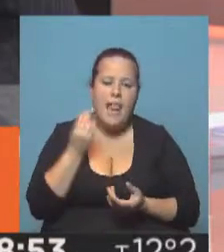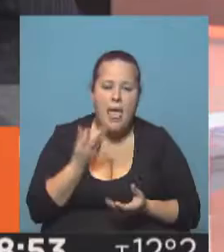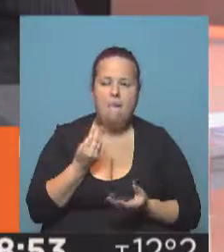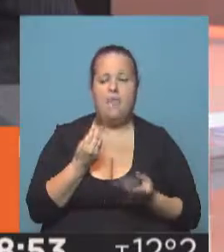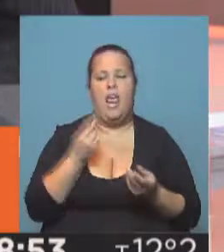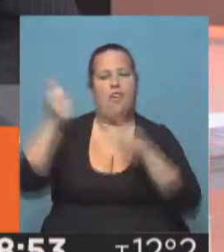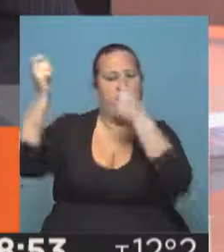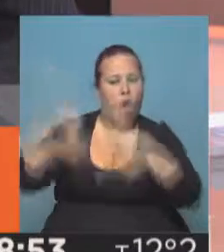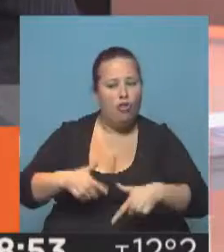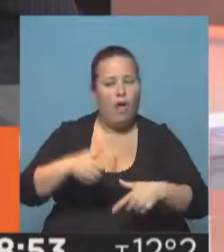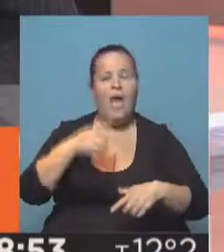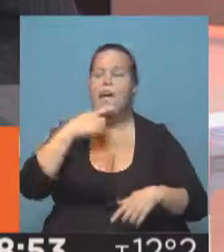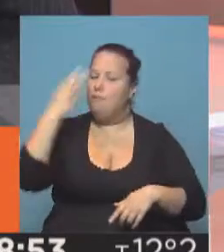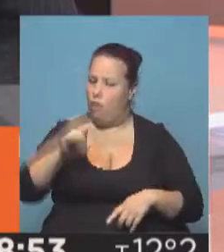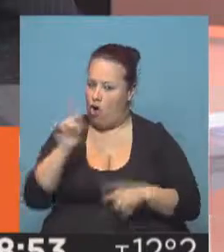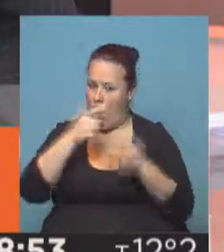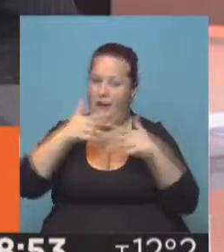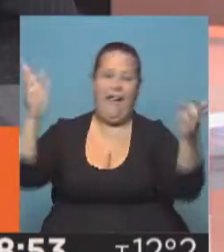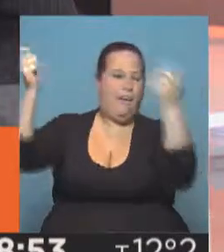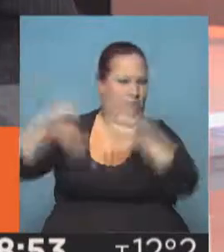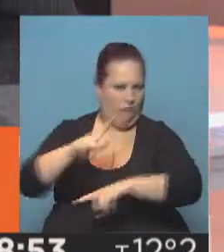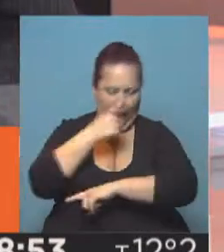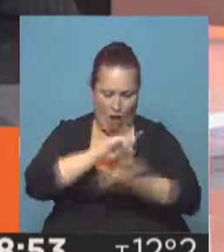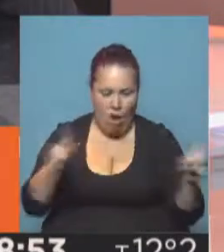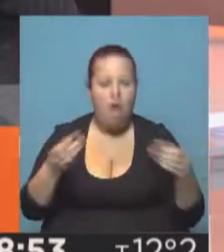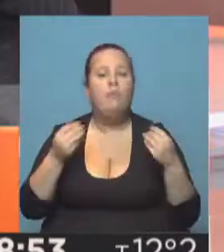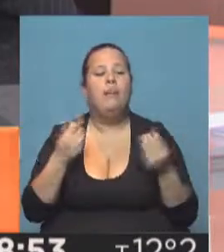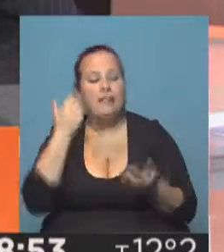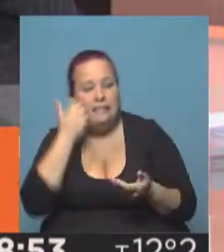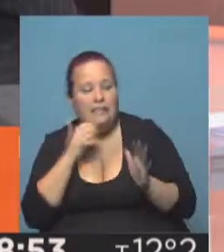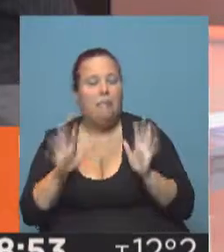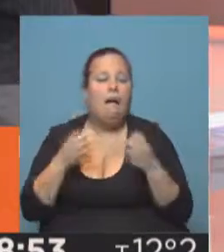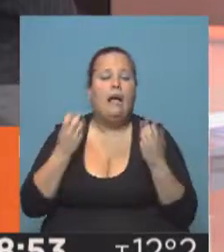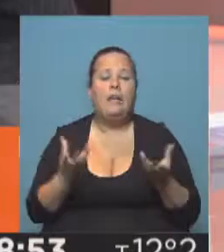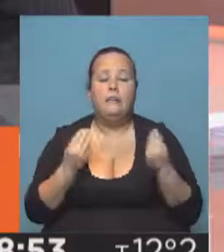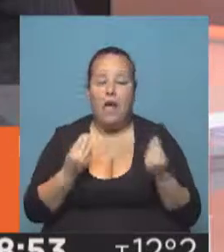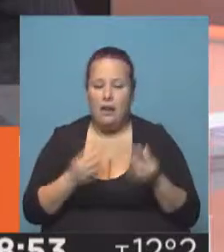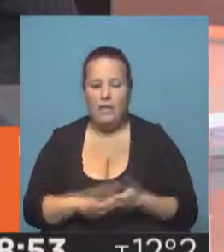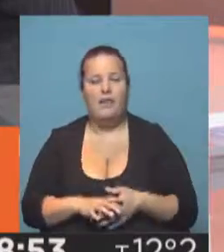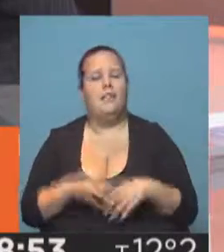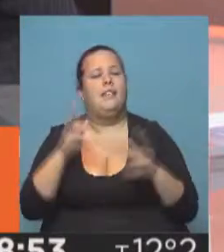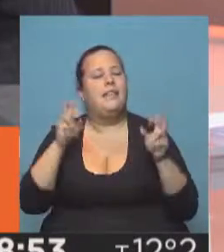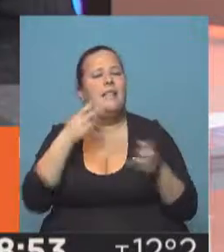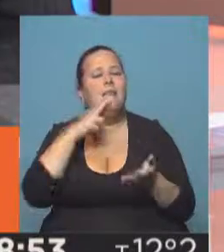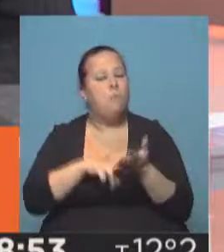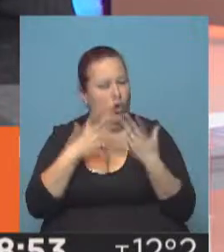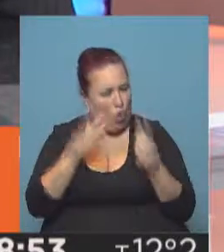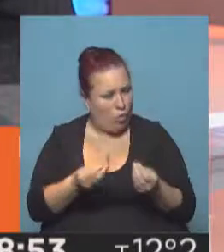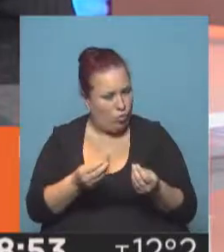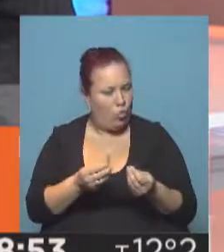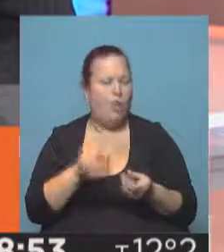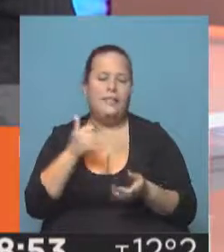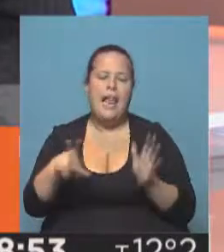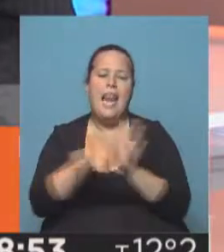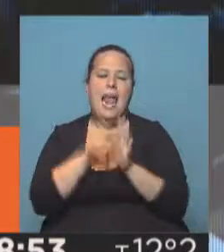esa importación que si bien no se ha abierto, como se ha dicho, bueno, están ahí, expectantes, ¿no? La cuestión impositiva ayuda. Sí, la